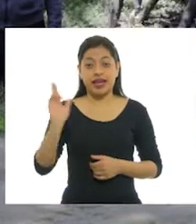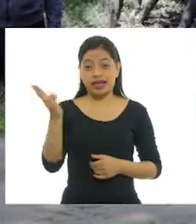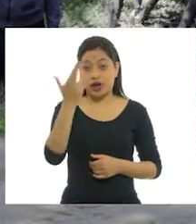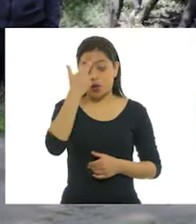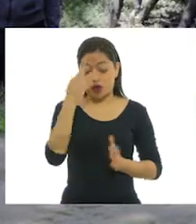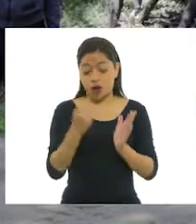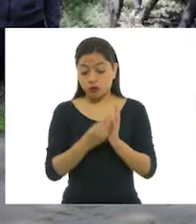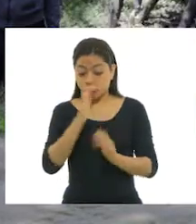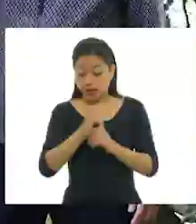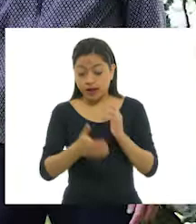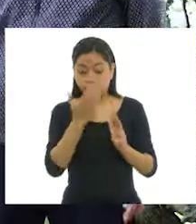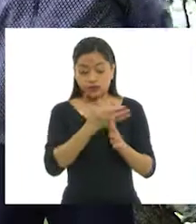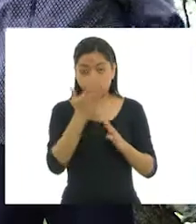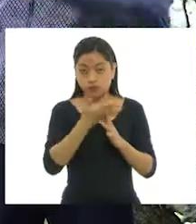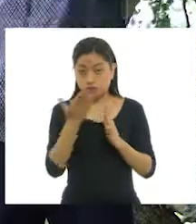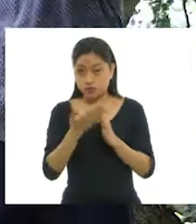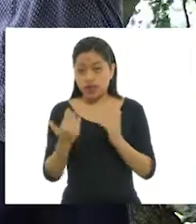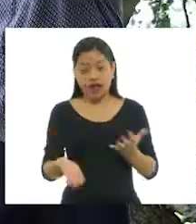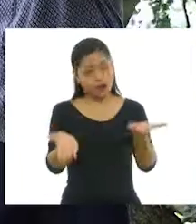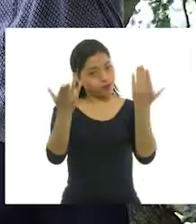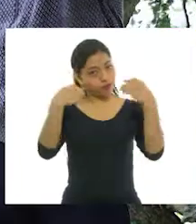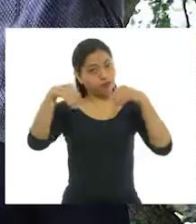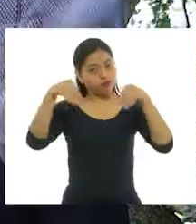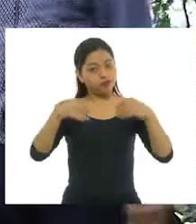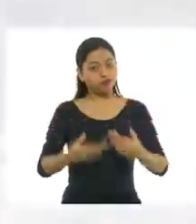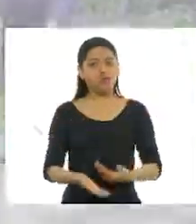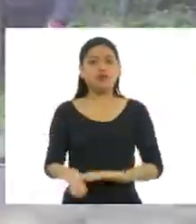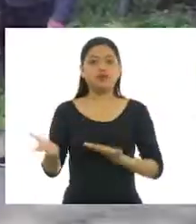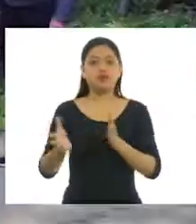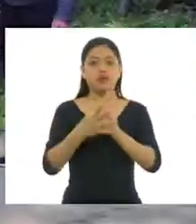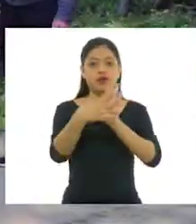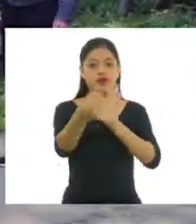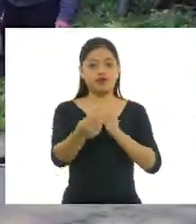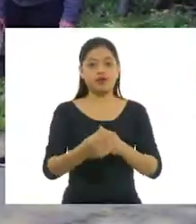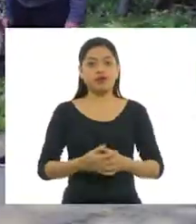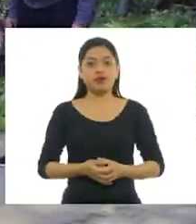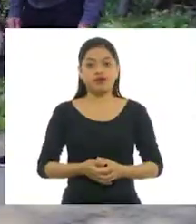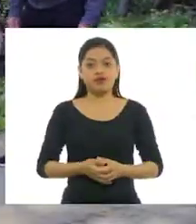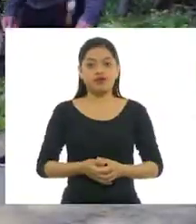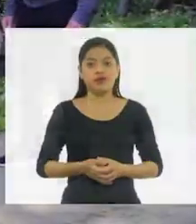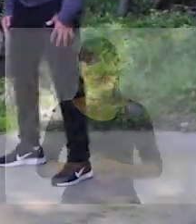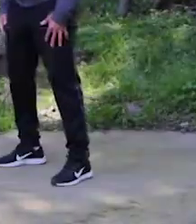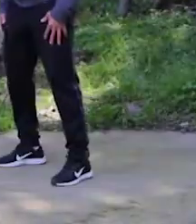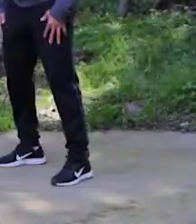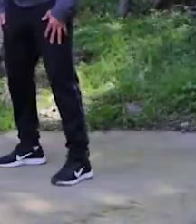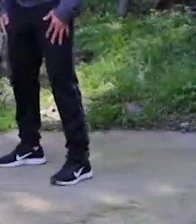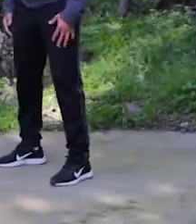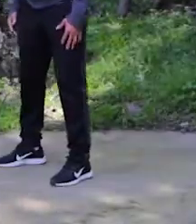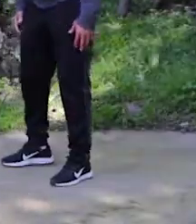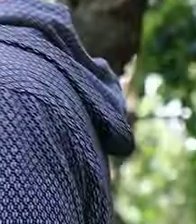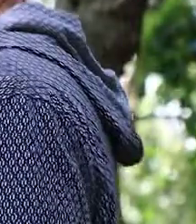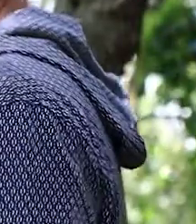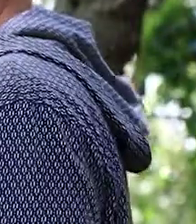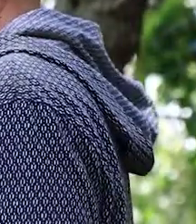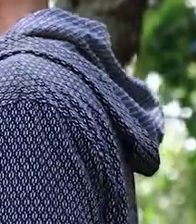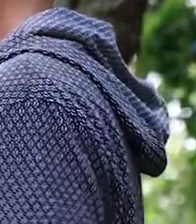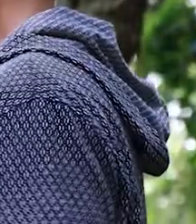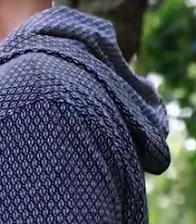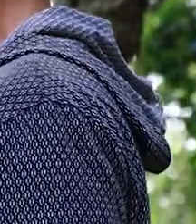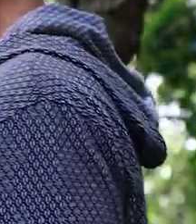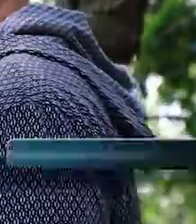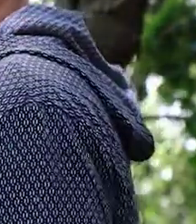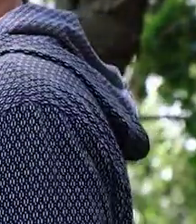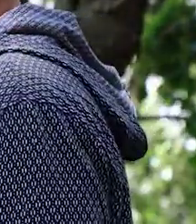Recuerda, entre clase y clase, activa tu cuerpo. Ok, vamos a trabajar pierna. Vamos